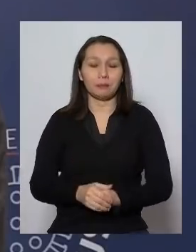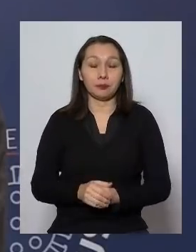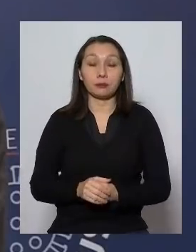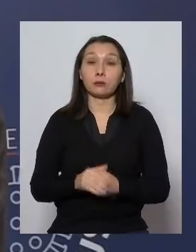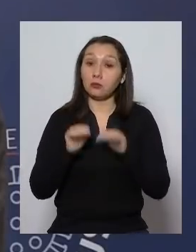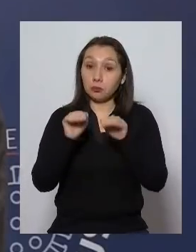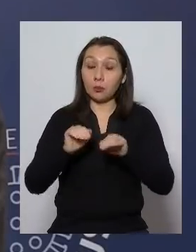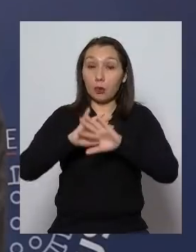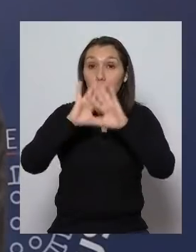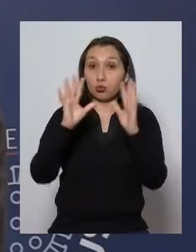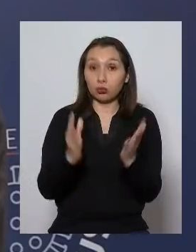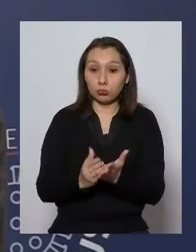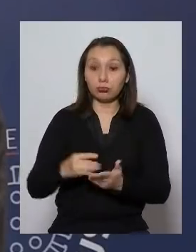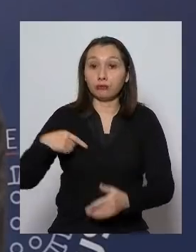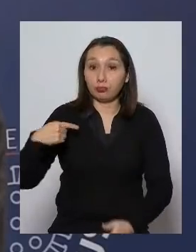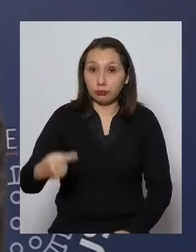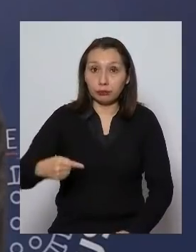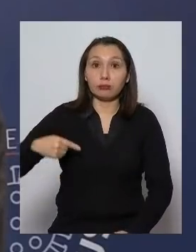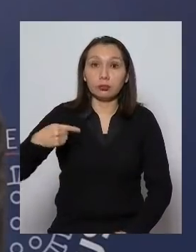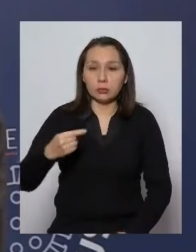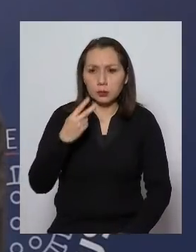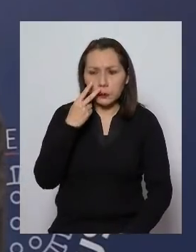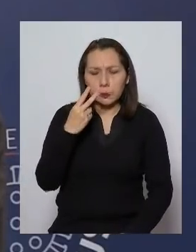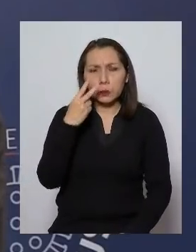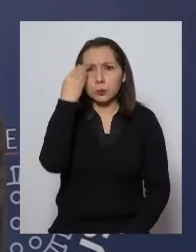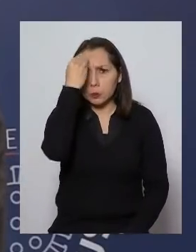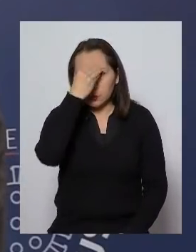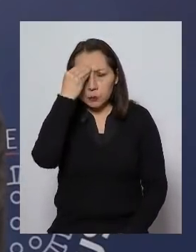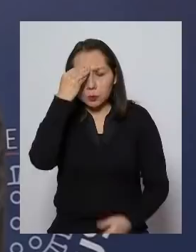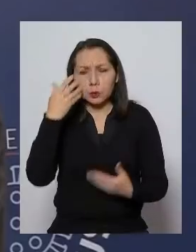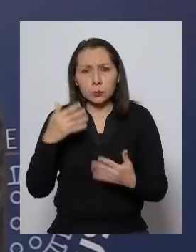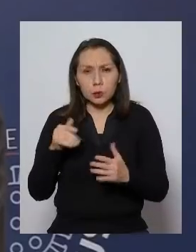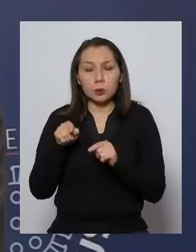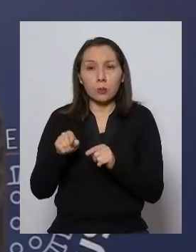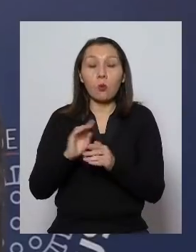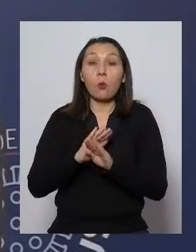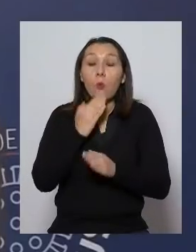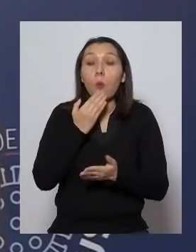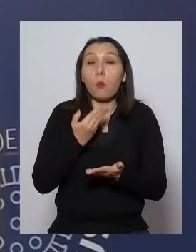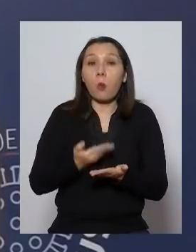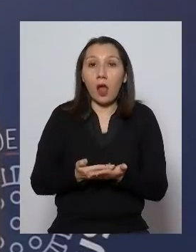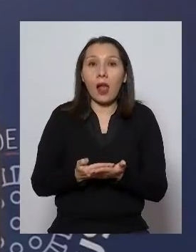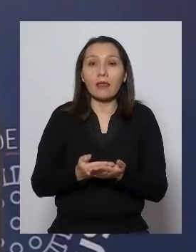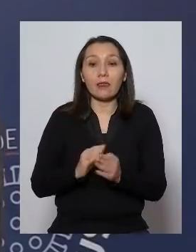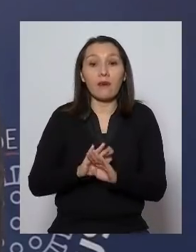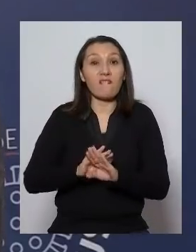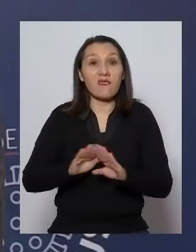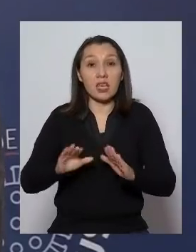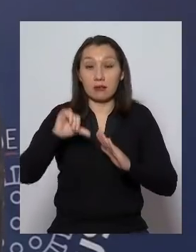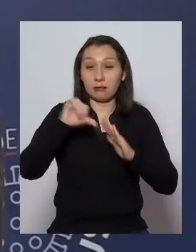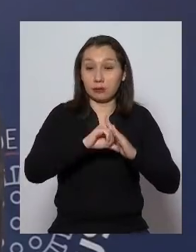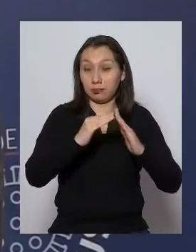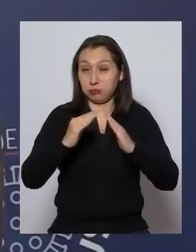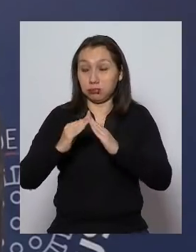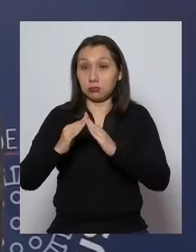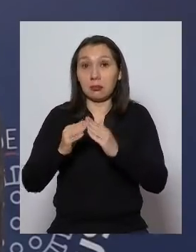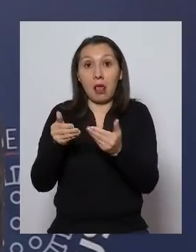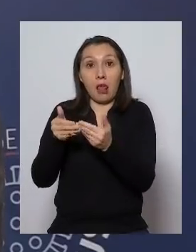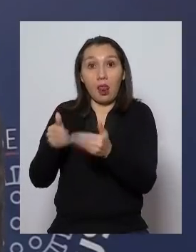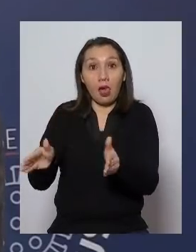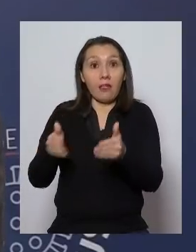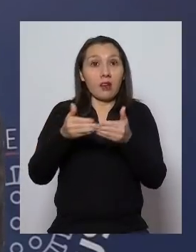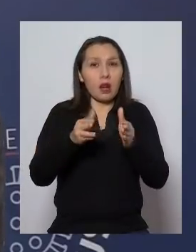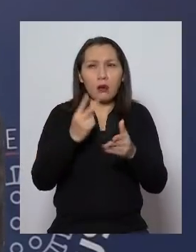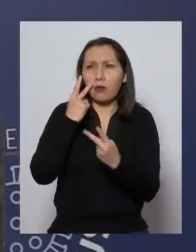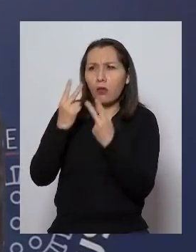en el mundo, cada vez preocupa más que a la salida de medidas muy estrictas de cuarentena